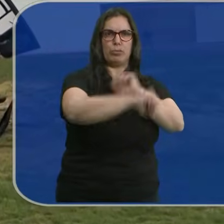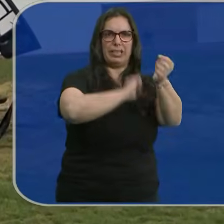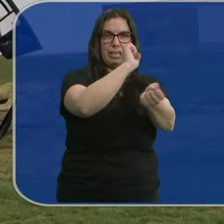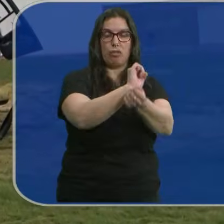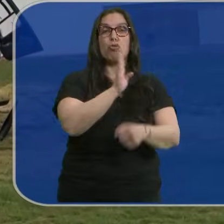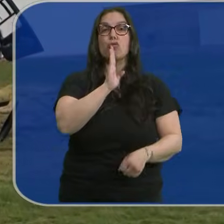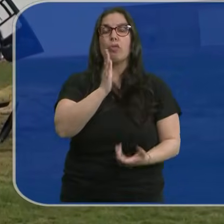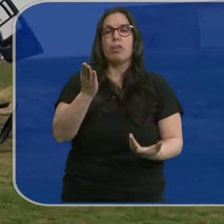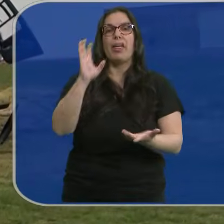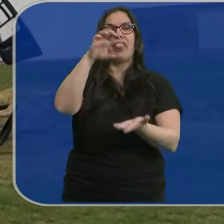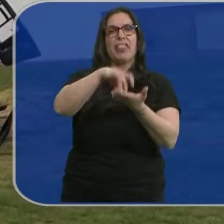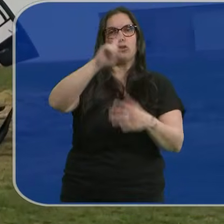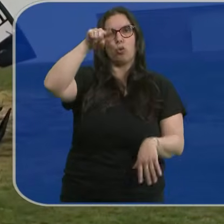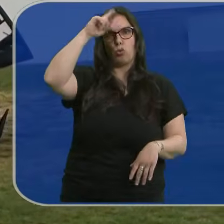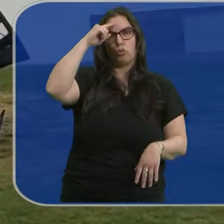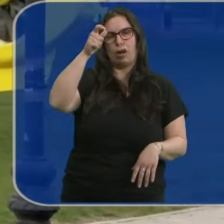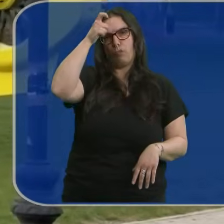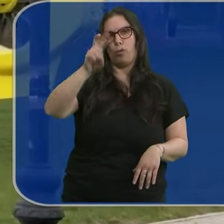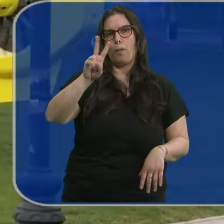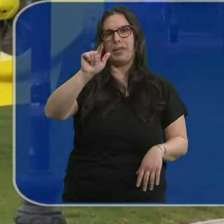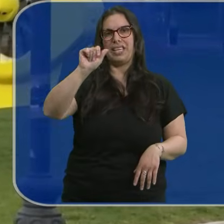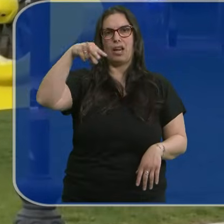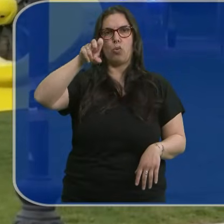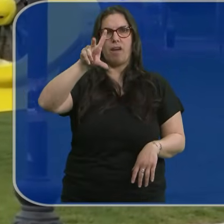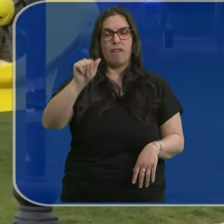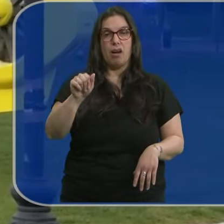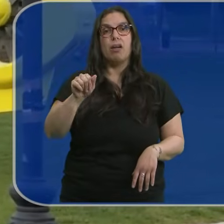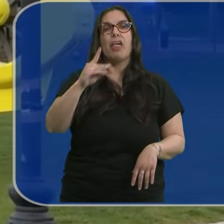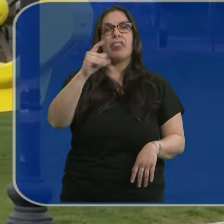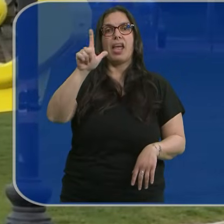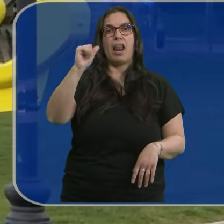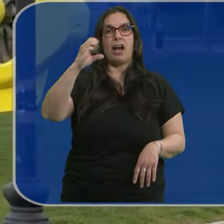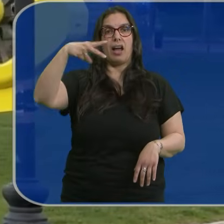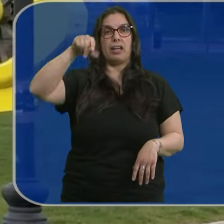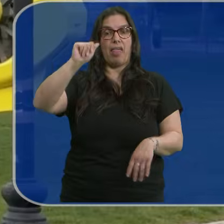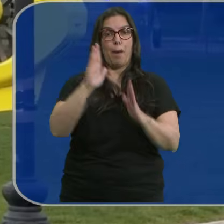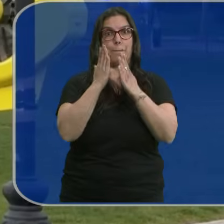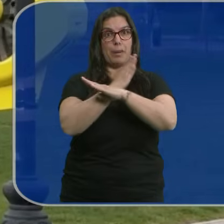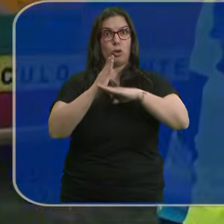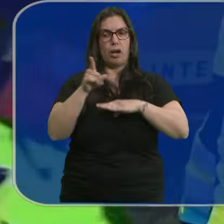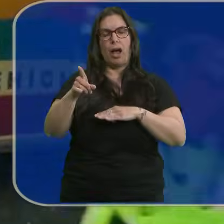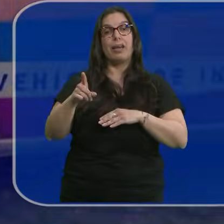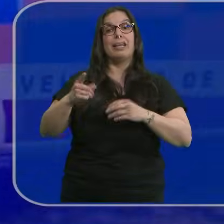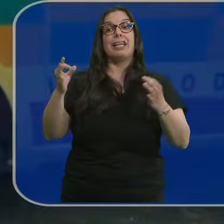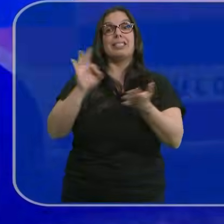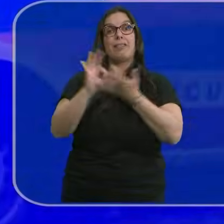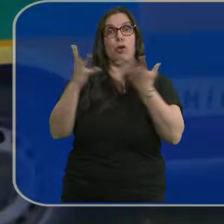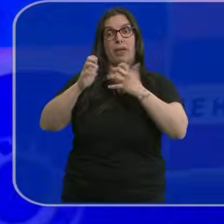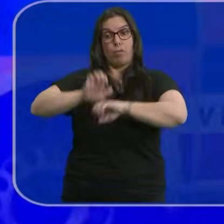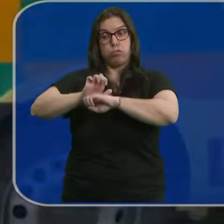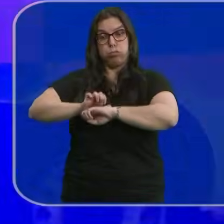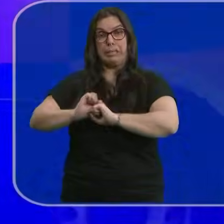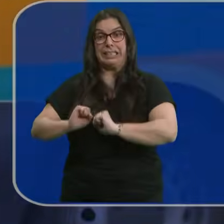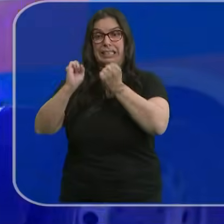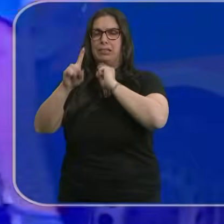ocurrido en la biblioteca de un centro cultural de Villanueva de la Cañada. Los servicios de urgencias lograron recuperarle de una parada cardiorrespiratoria, pero finalmente